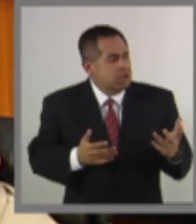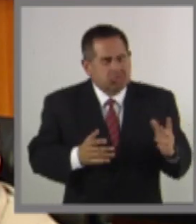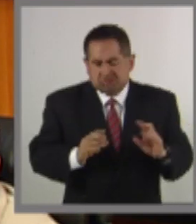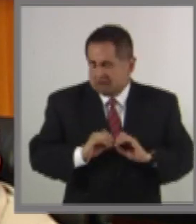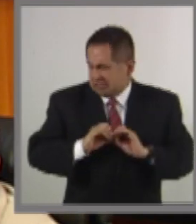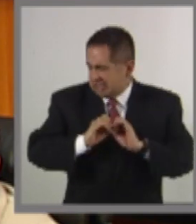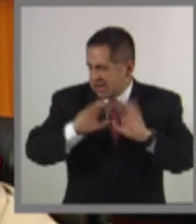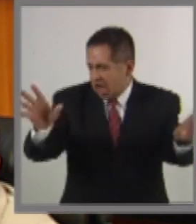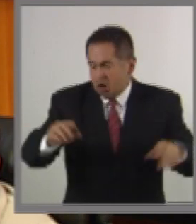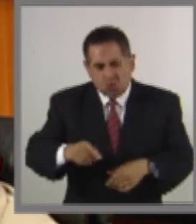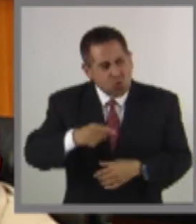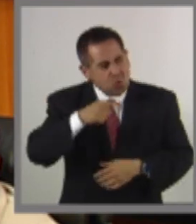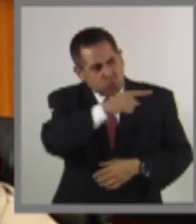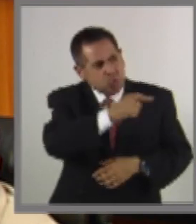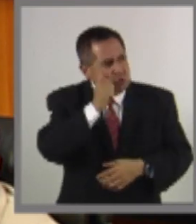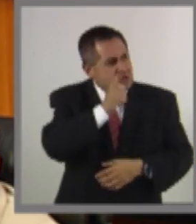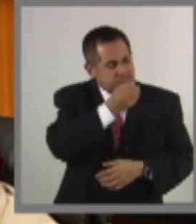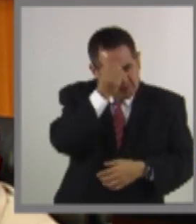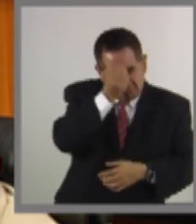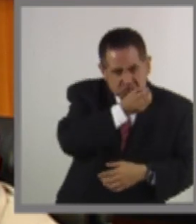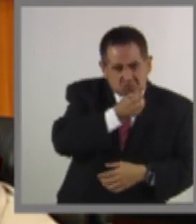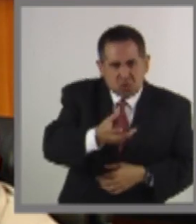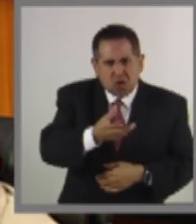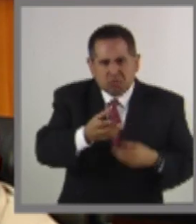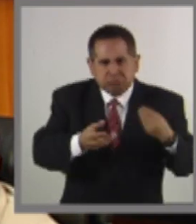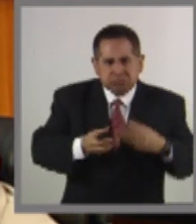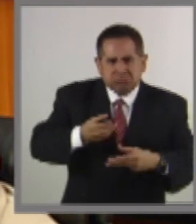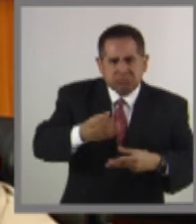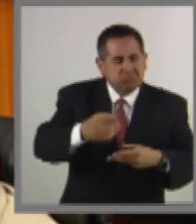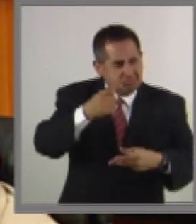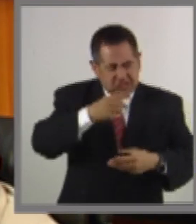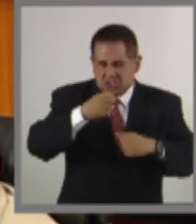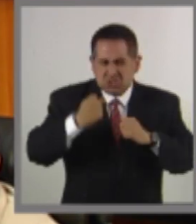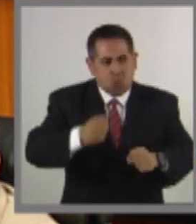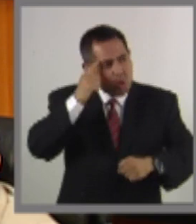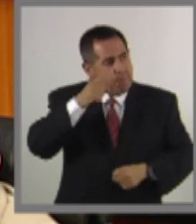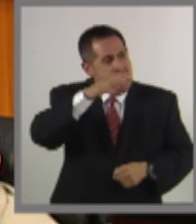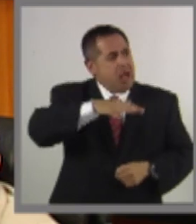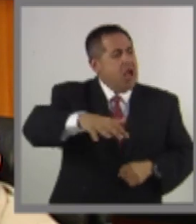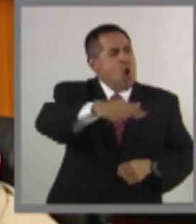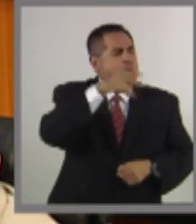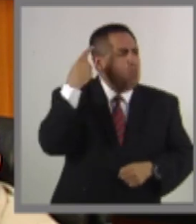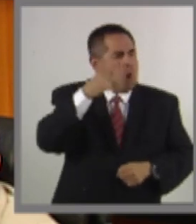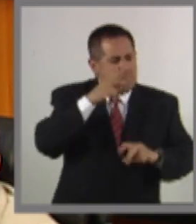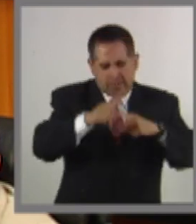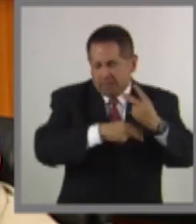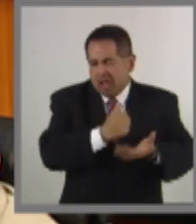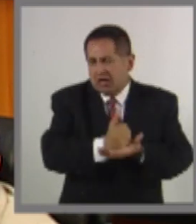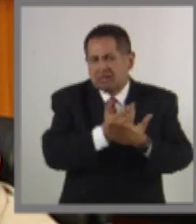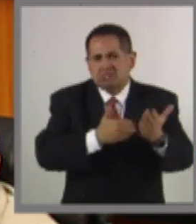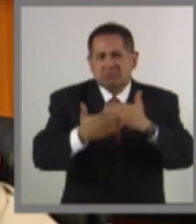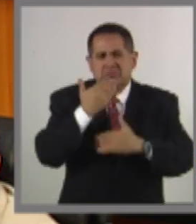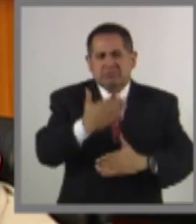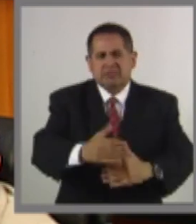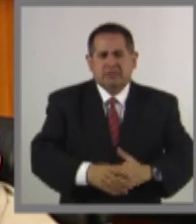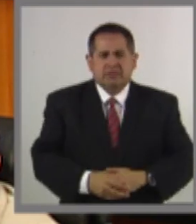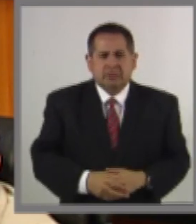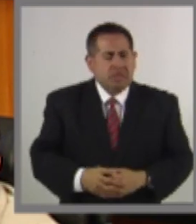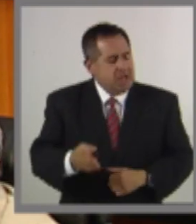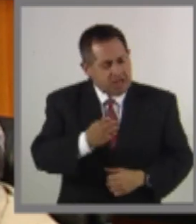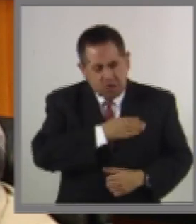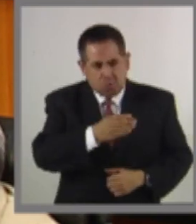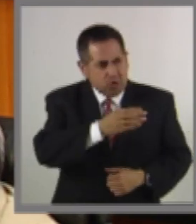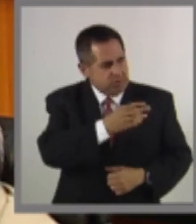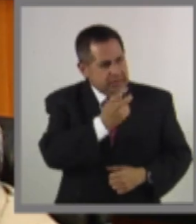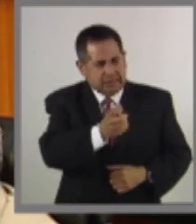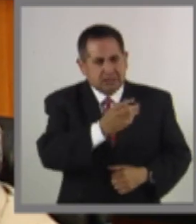duda que tu aporte se está dando ya para que funcione el Estado de Puebla. Qué bueno que así